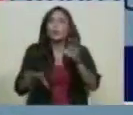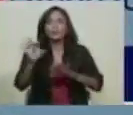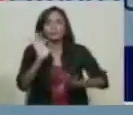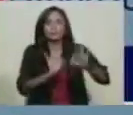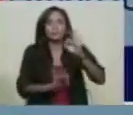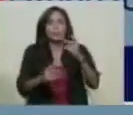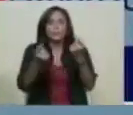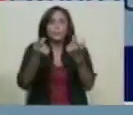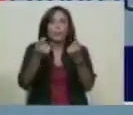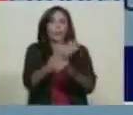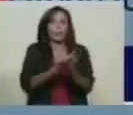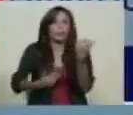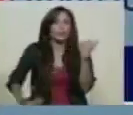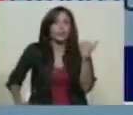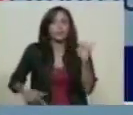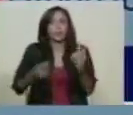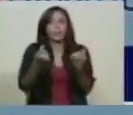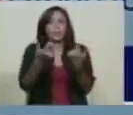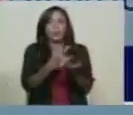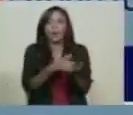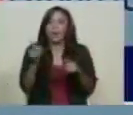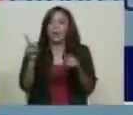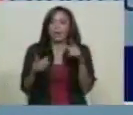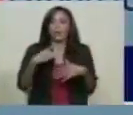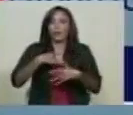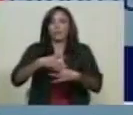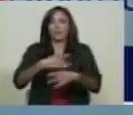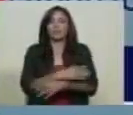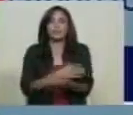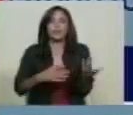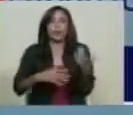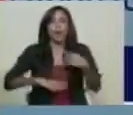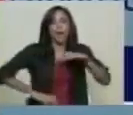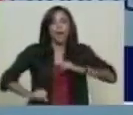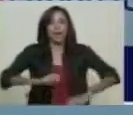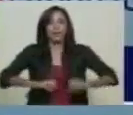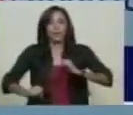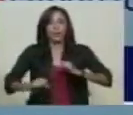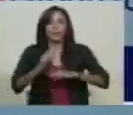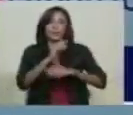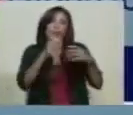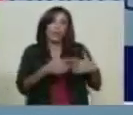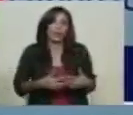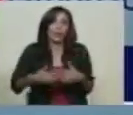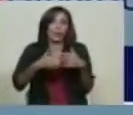excepciones. Algunos prefieren ir a adular al emperador